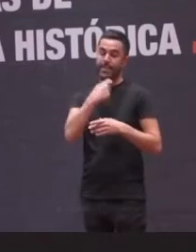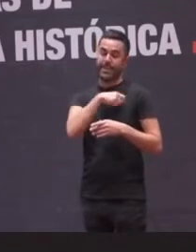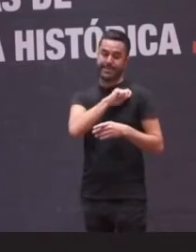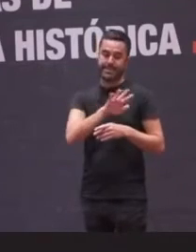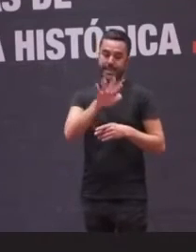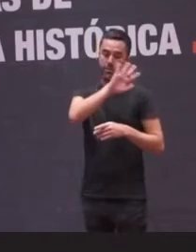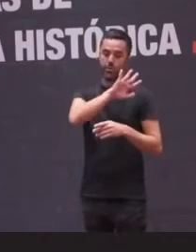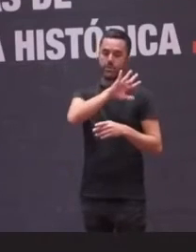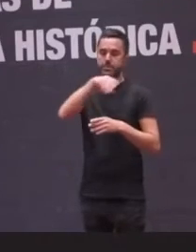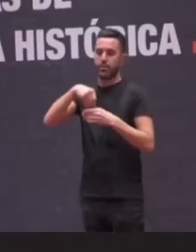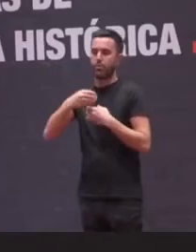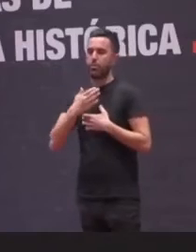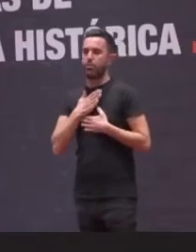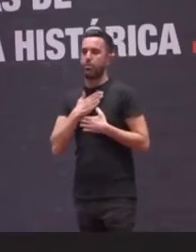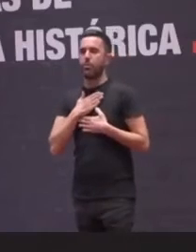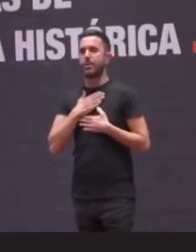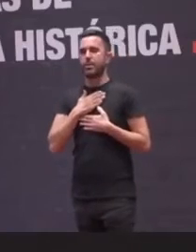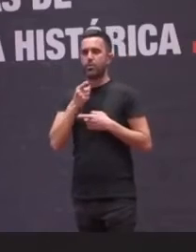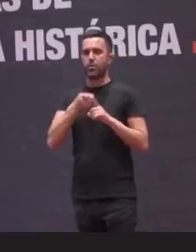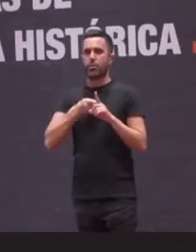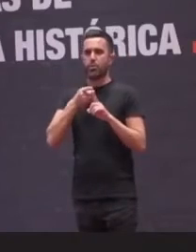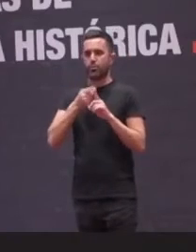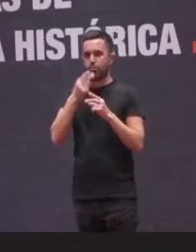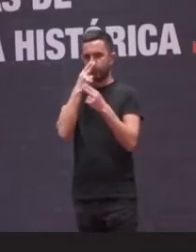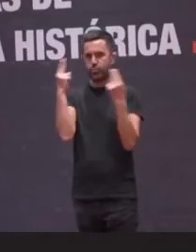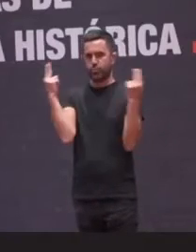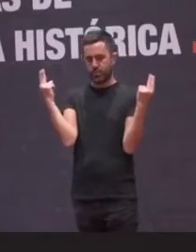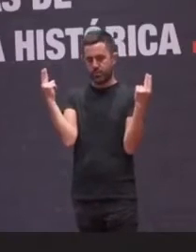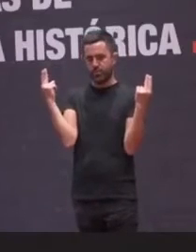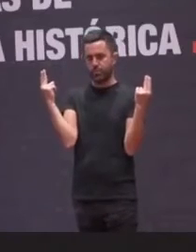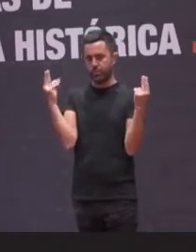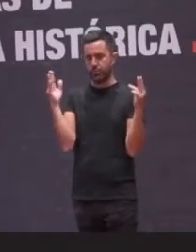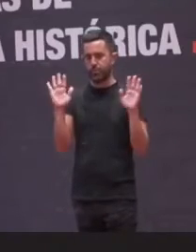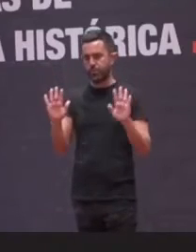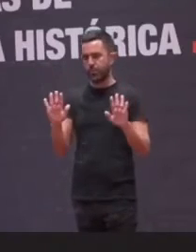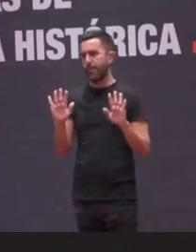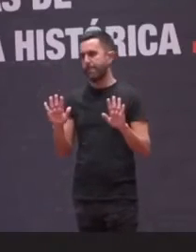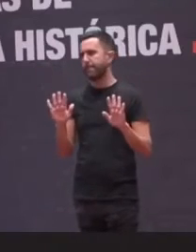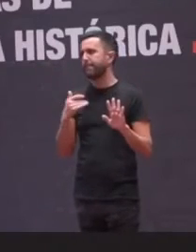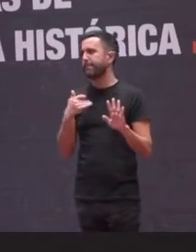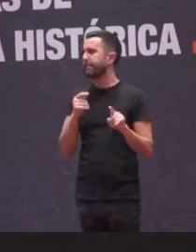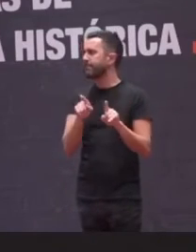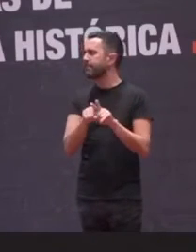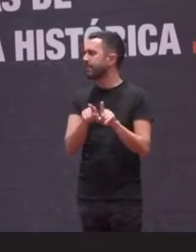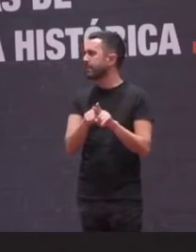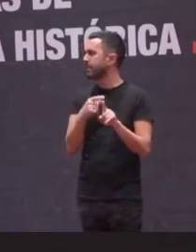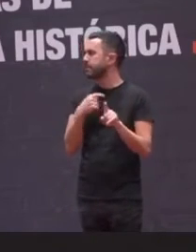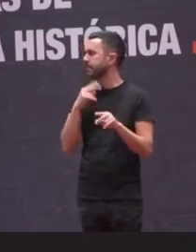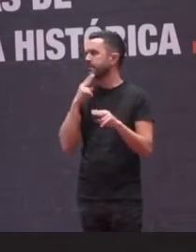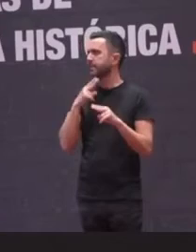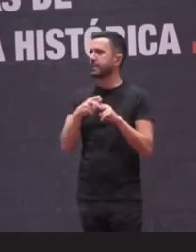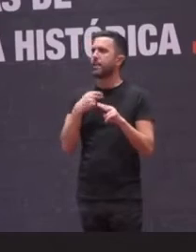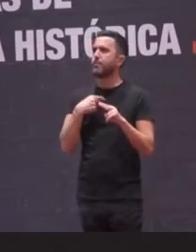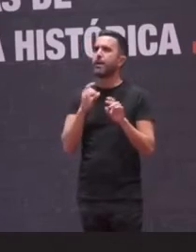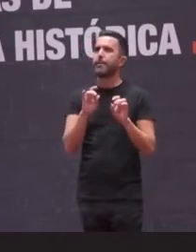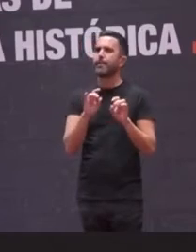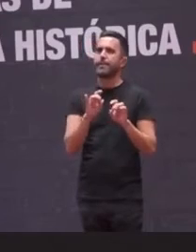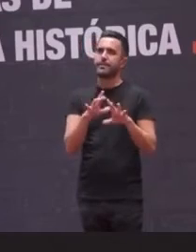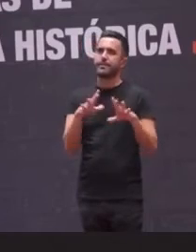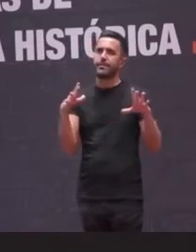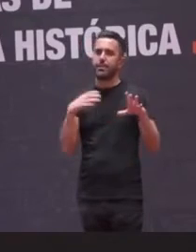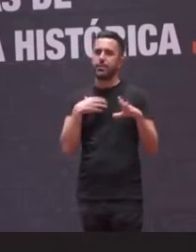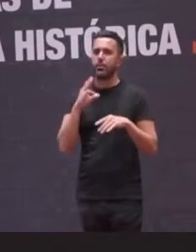ben son imprescriptibles. Pero se abriu aí unha fenda que é a chamada desafectación tácita. Me espero non ser